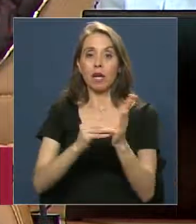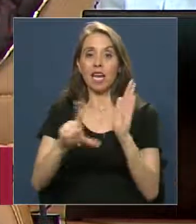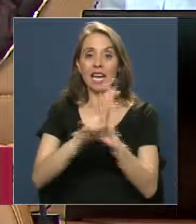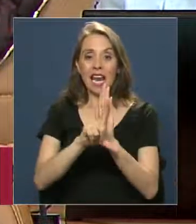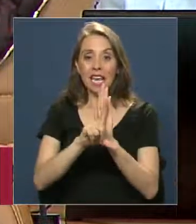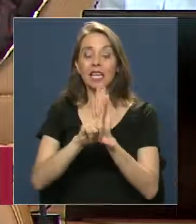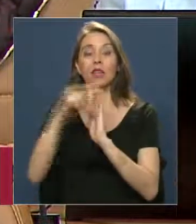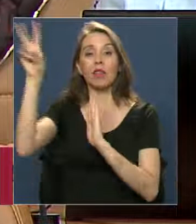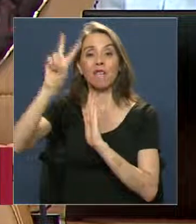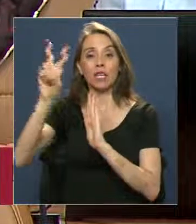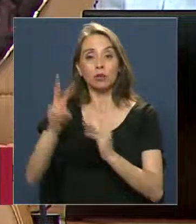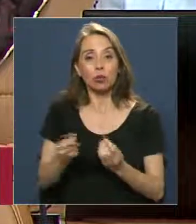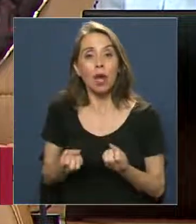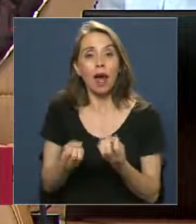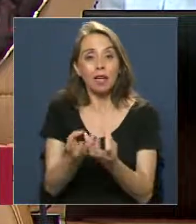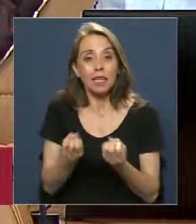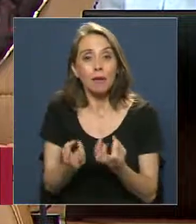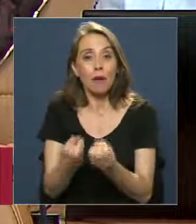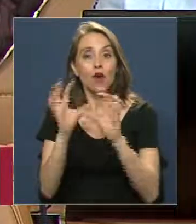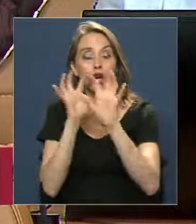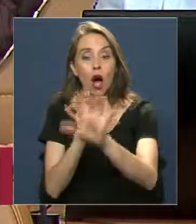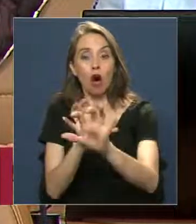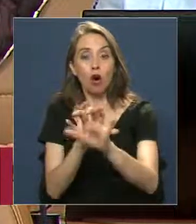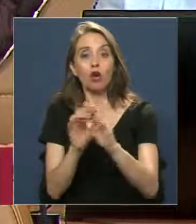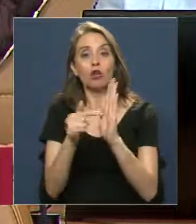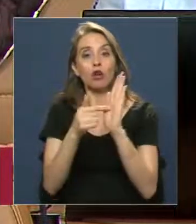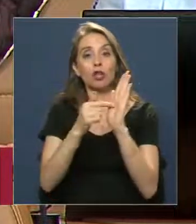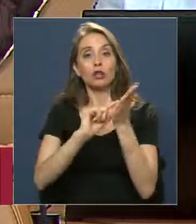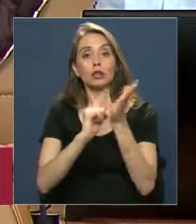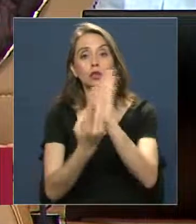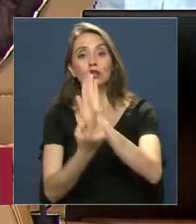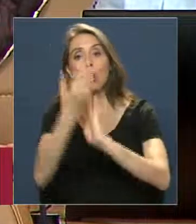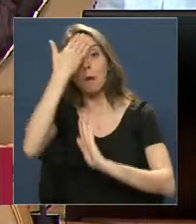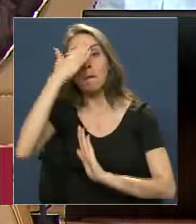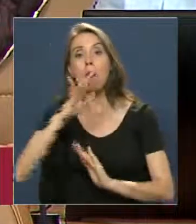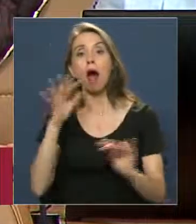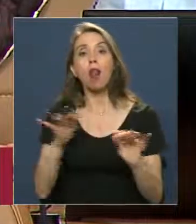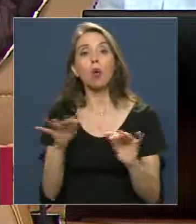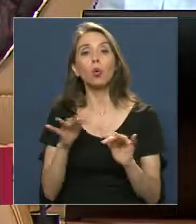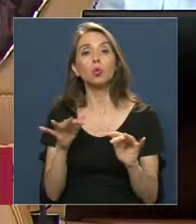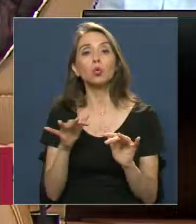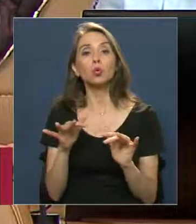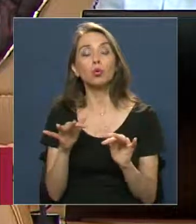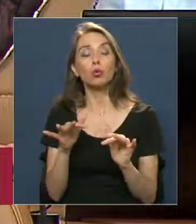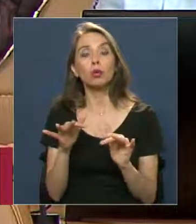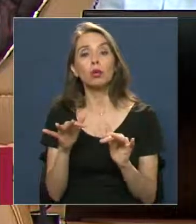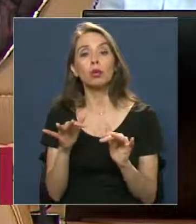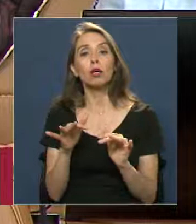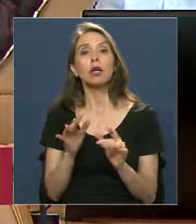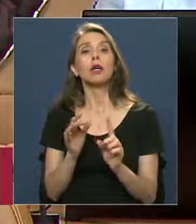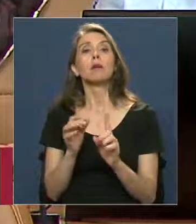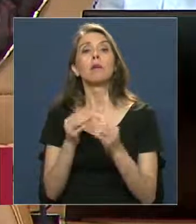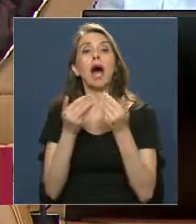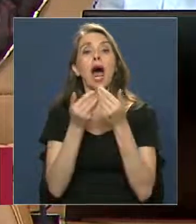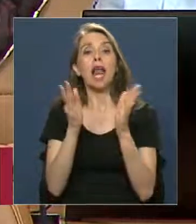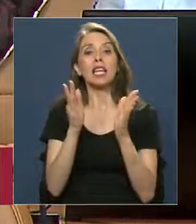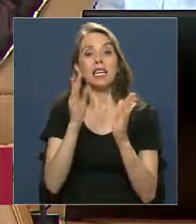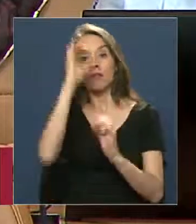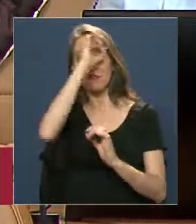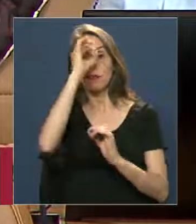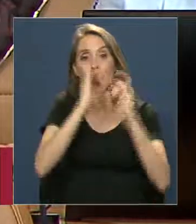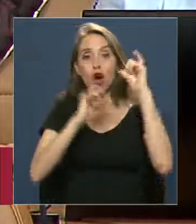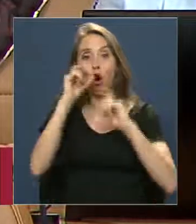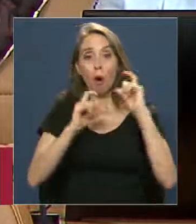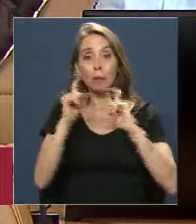incitación al odio en Venezuela sea mal utilizado para precisamente reprimir la libertad de expresión